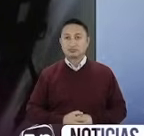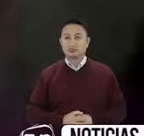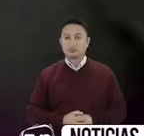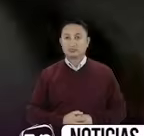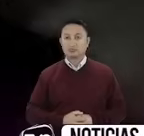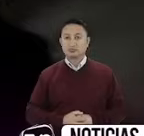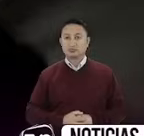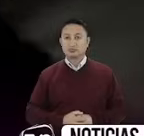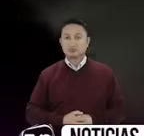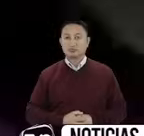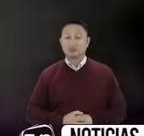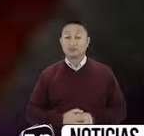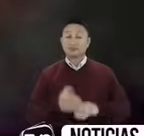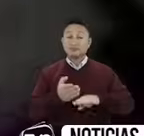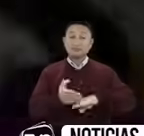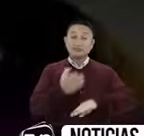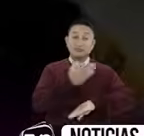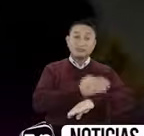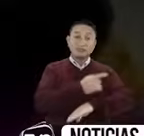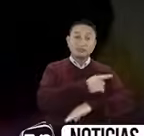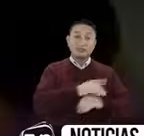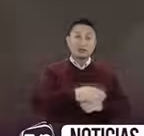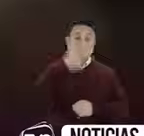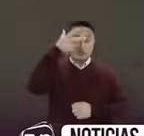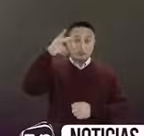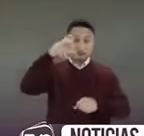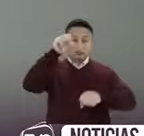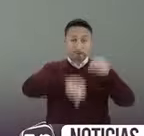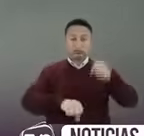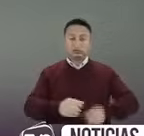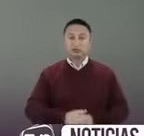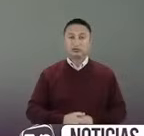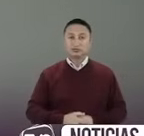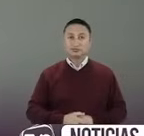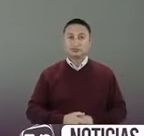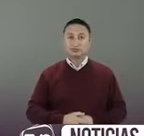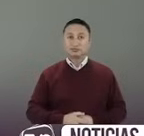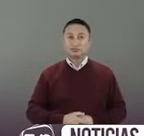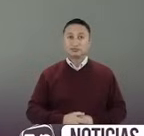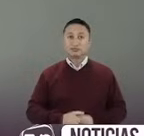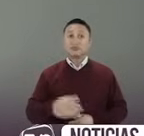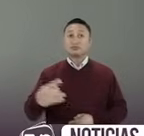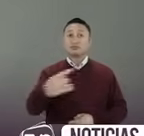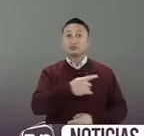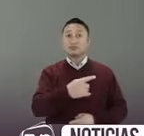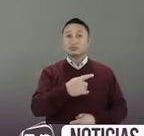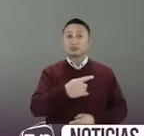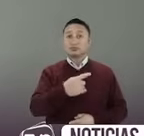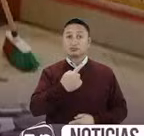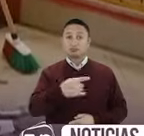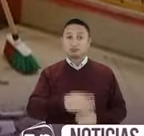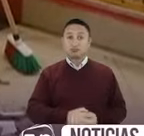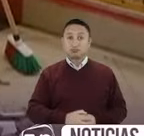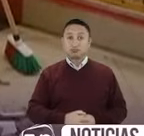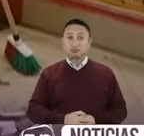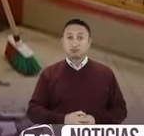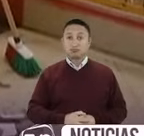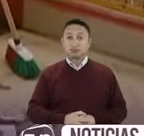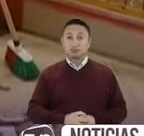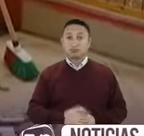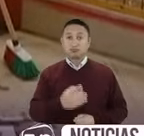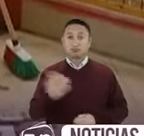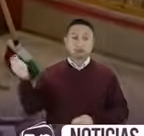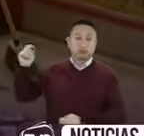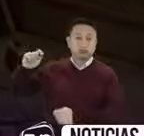Previamente destruyeron una de las cámaras de seguridad. Como no tuvieron oportunidad, le dieron a los bloques y ahí es donde sacan la